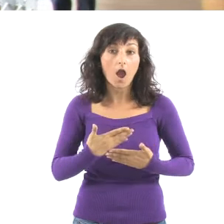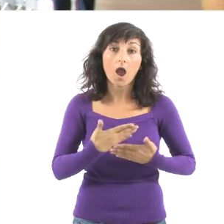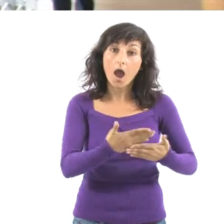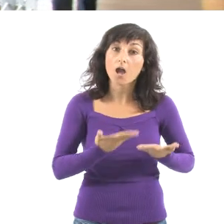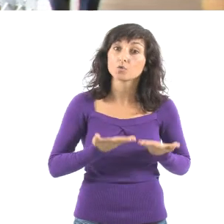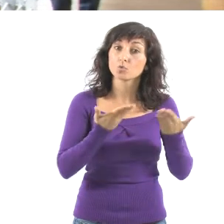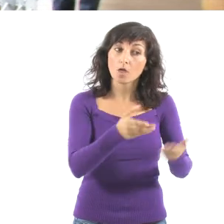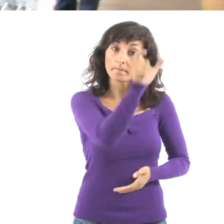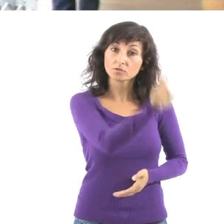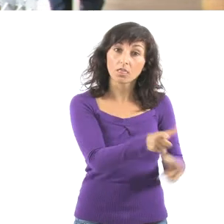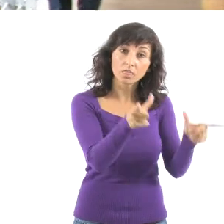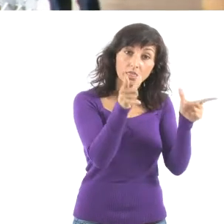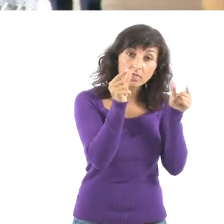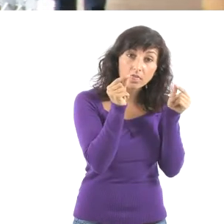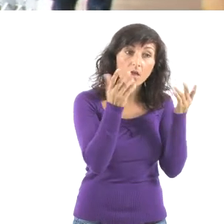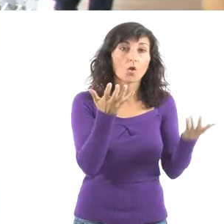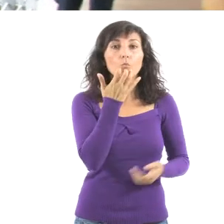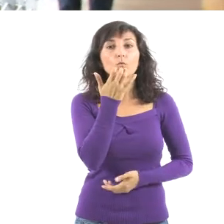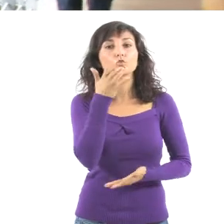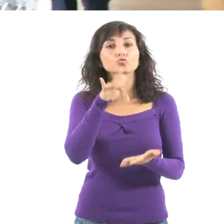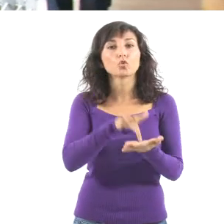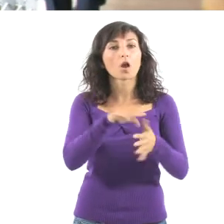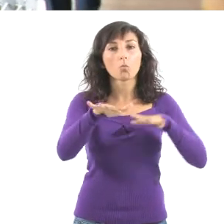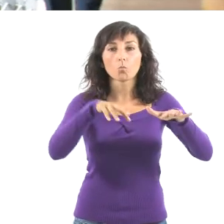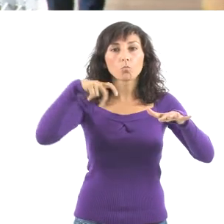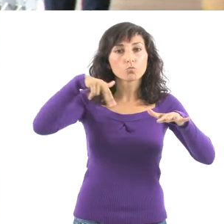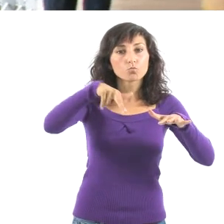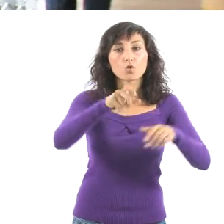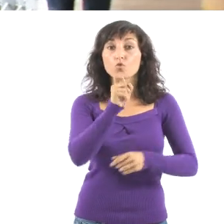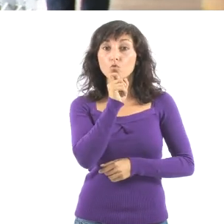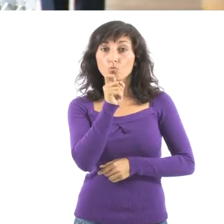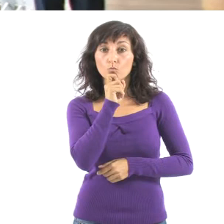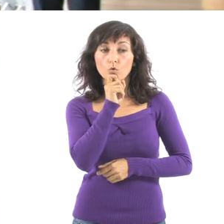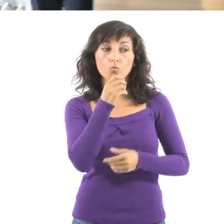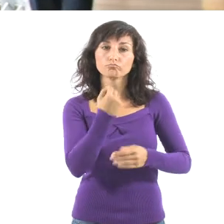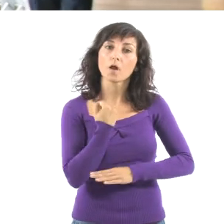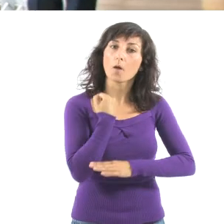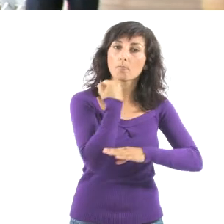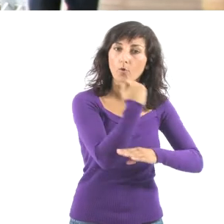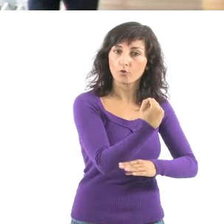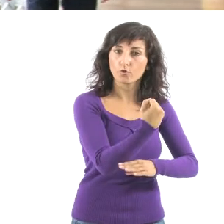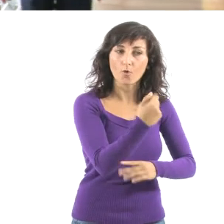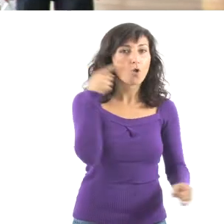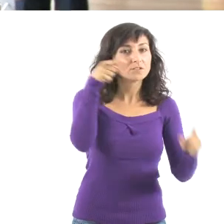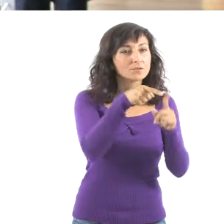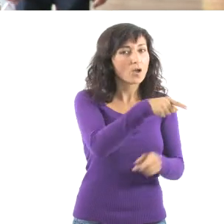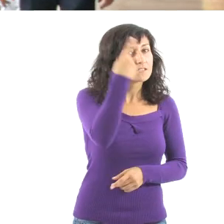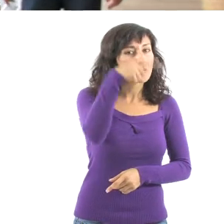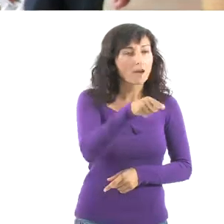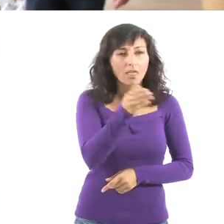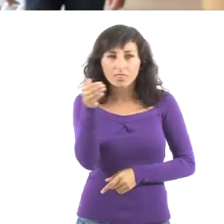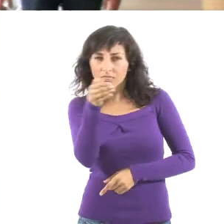deficiente visual a la hora de desplazarse, mostrándole su apoyo para que pueda saber en qué dirección lleva a cabo